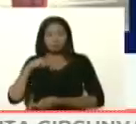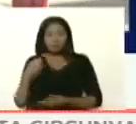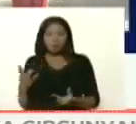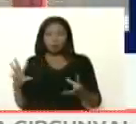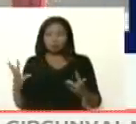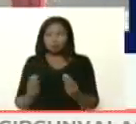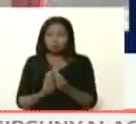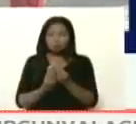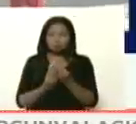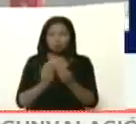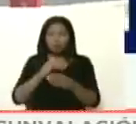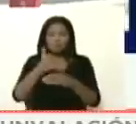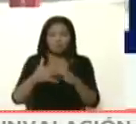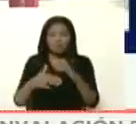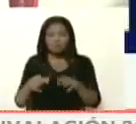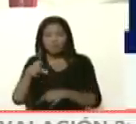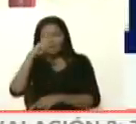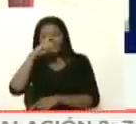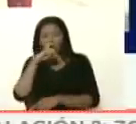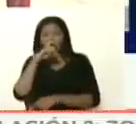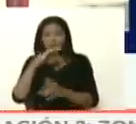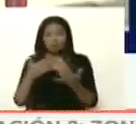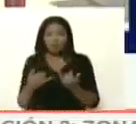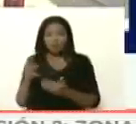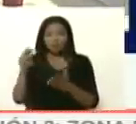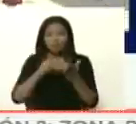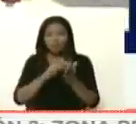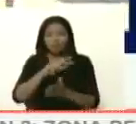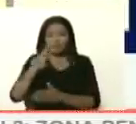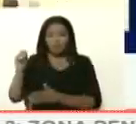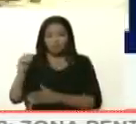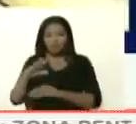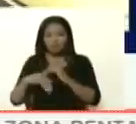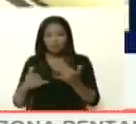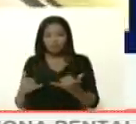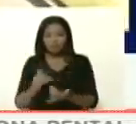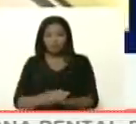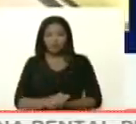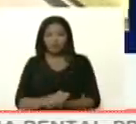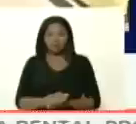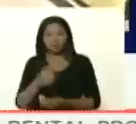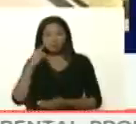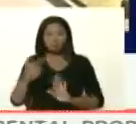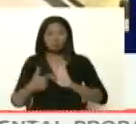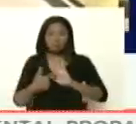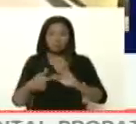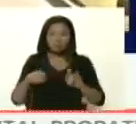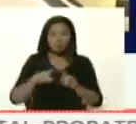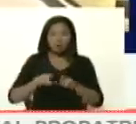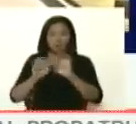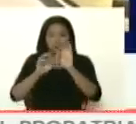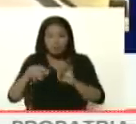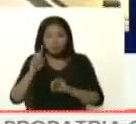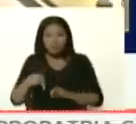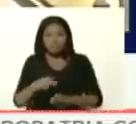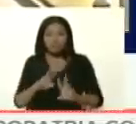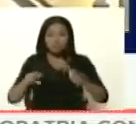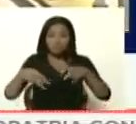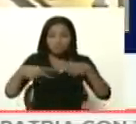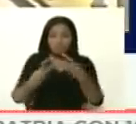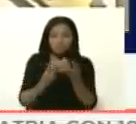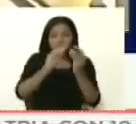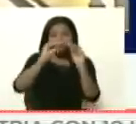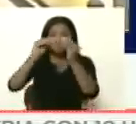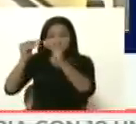conjunto de planes para este año 2020, entre ellos, como se lo manifesté, el